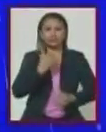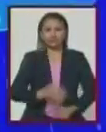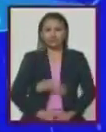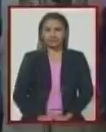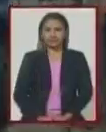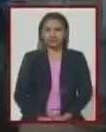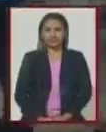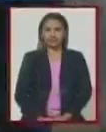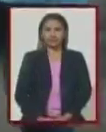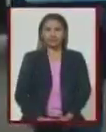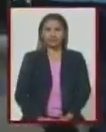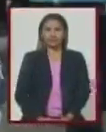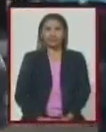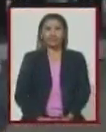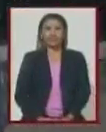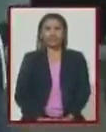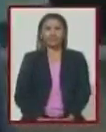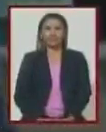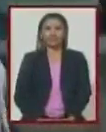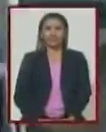Escuchemos.